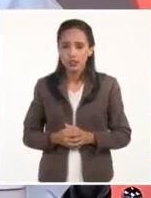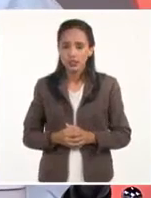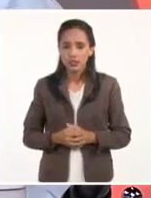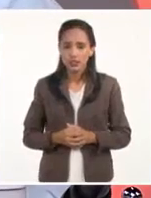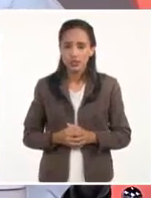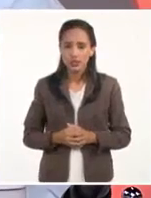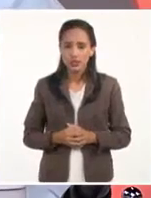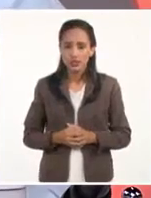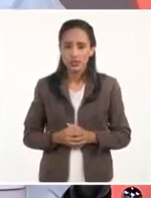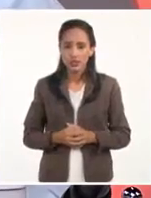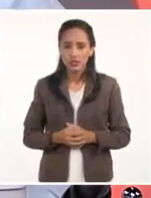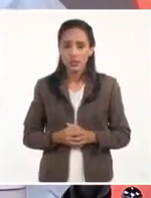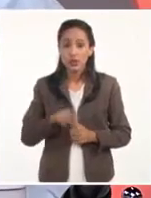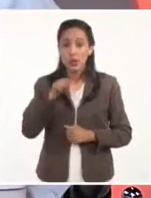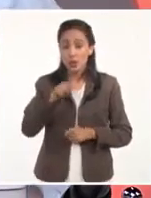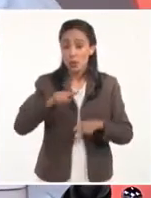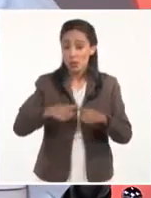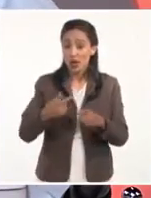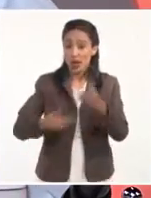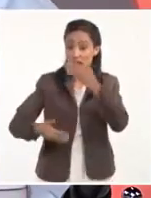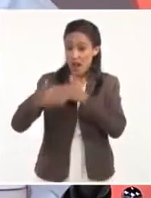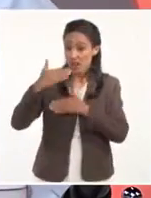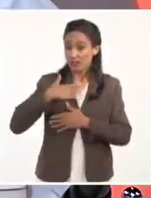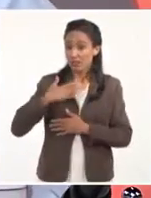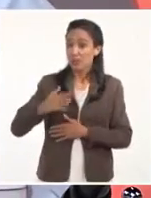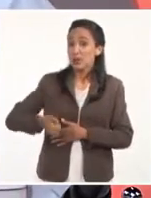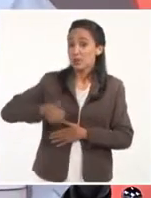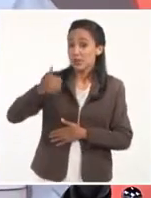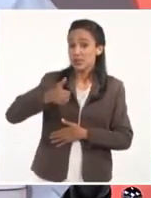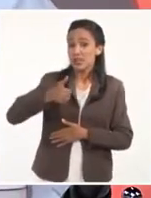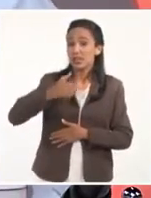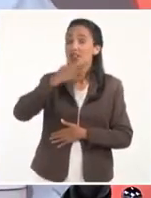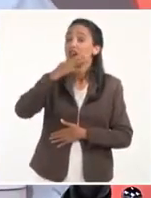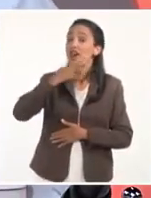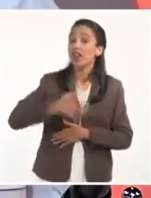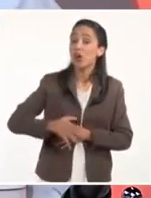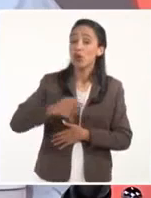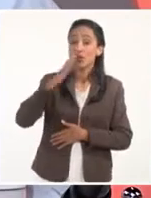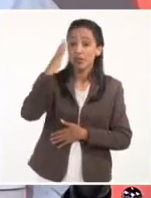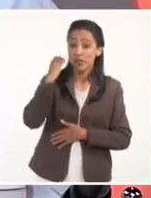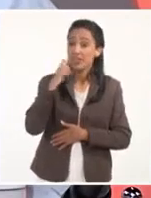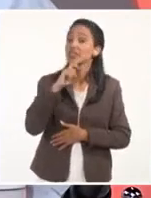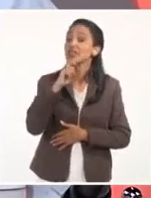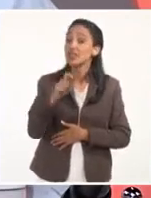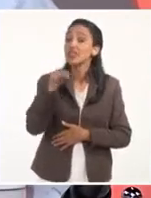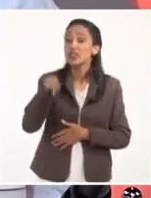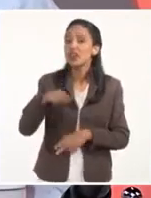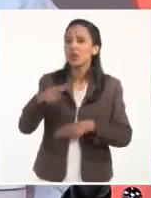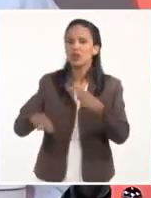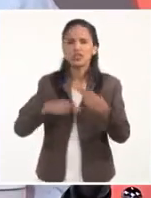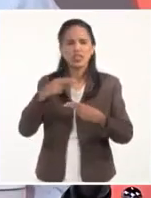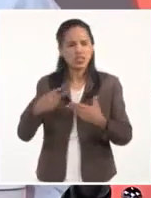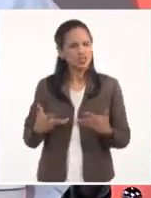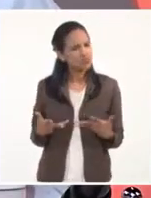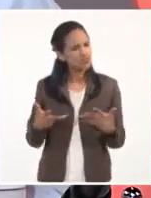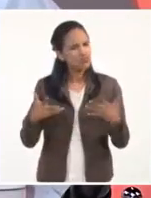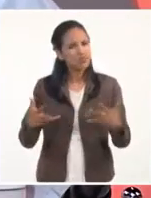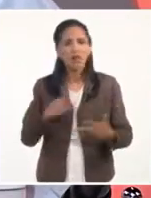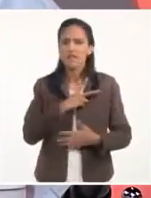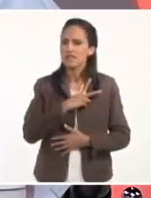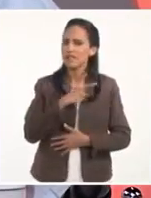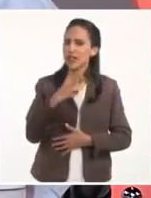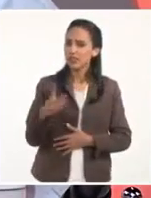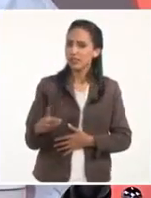bien que eso es una tarea es que vaya mejor ni hablan de eso y la está haciendo con tremenda dignidad con tremendo arrojo con